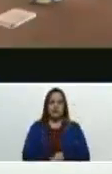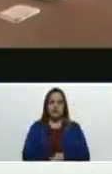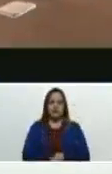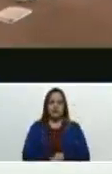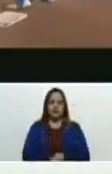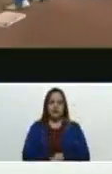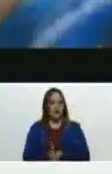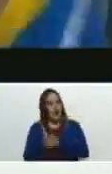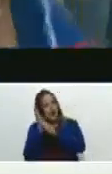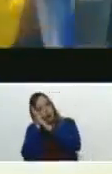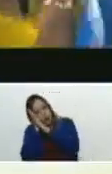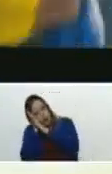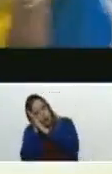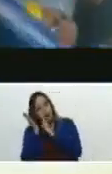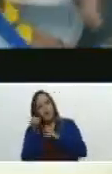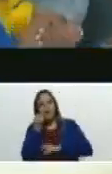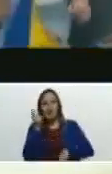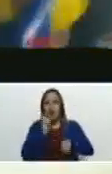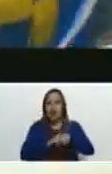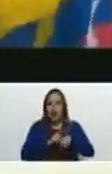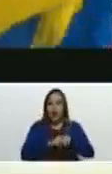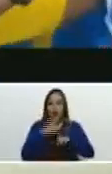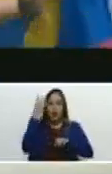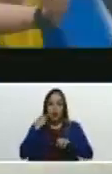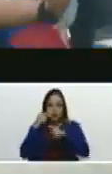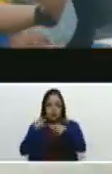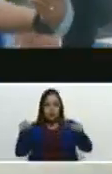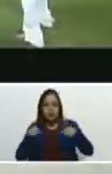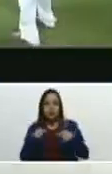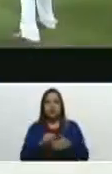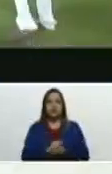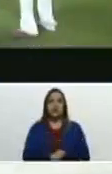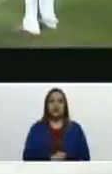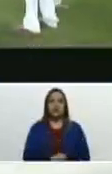Acuéstense a dormir temprano, muchachos.